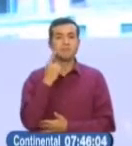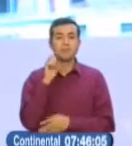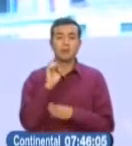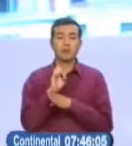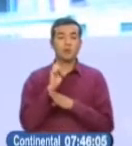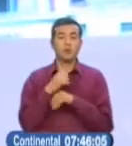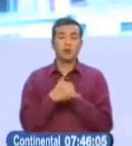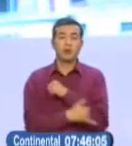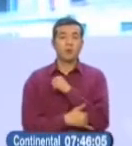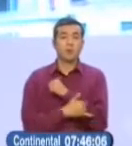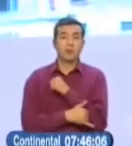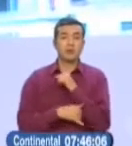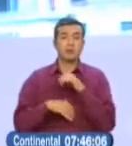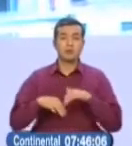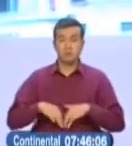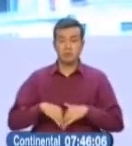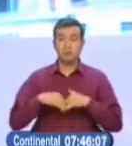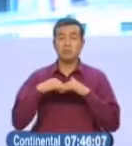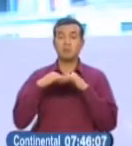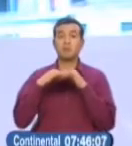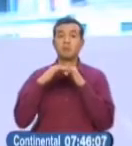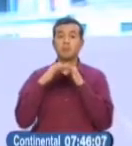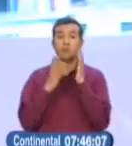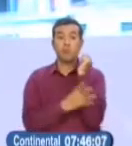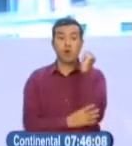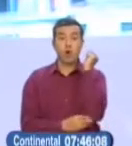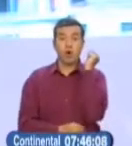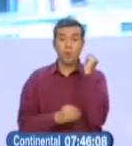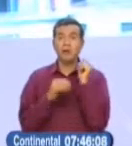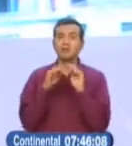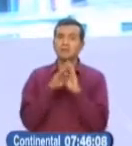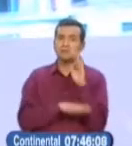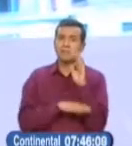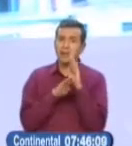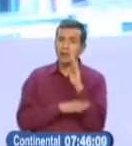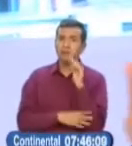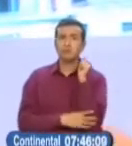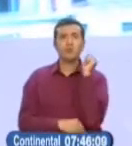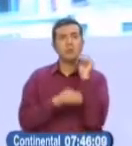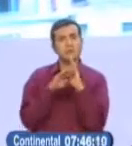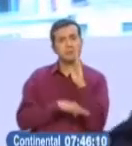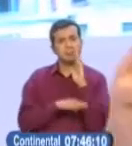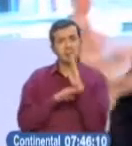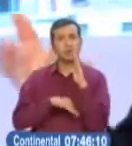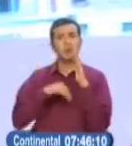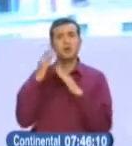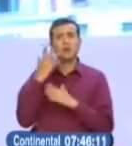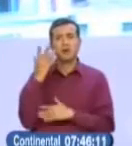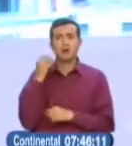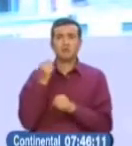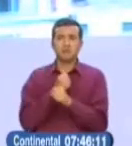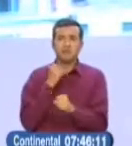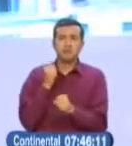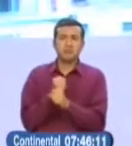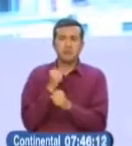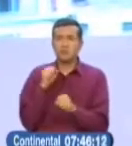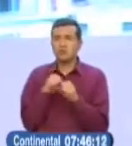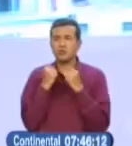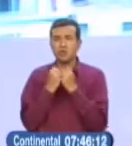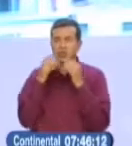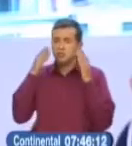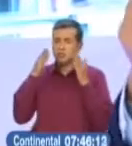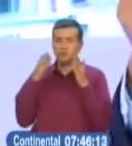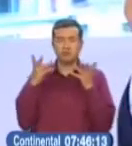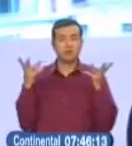Ecuador es uno de los países que más ha reducido pobreza en la región, que más ha logrado vencer los desafíos sociales.